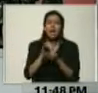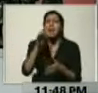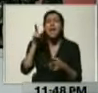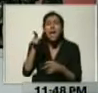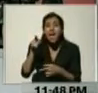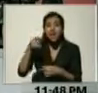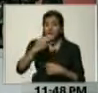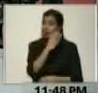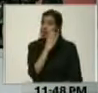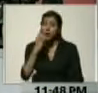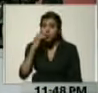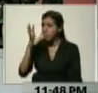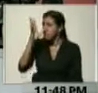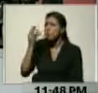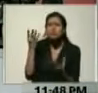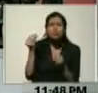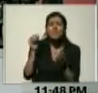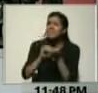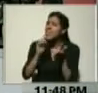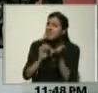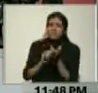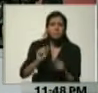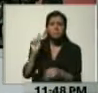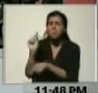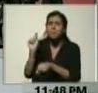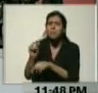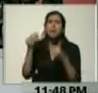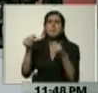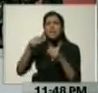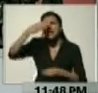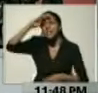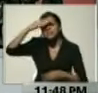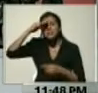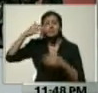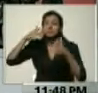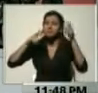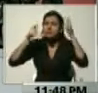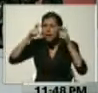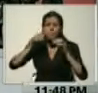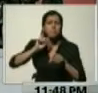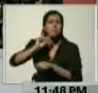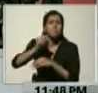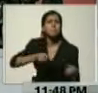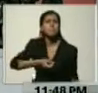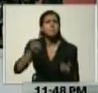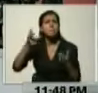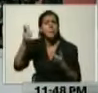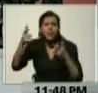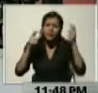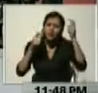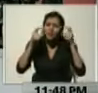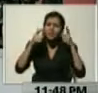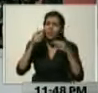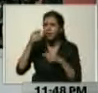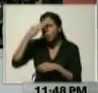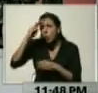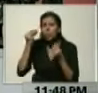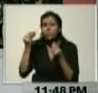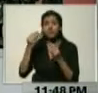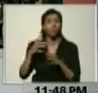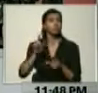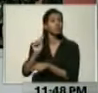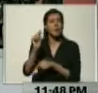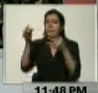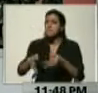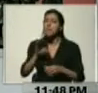nuestro comandante Chávez y criticó que se le diera tratamiento fuera del país. Recibió por parte de la militancia revolucionaria el trato